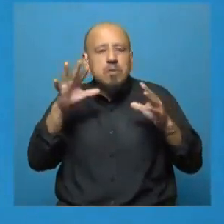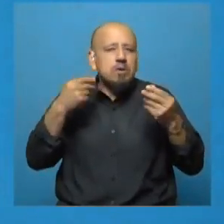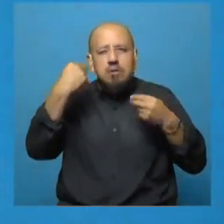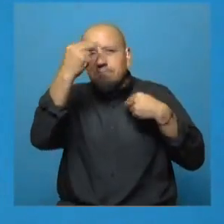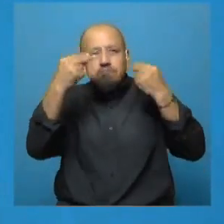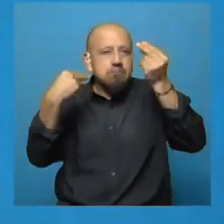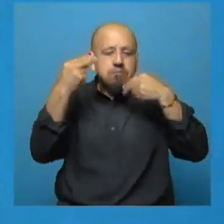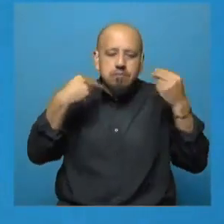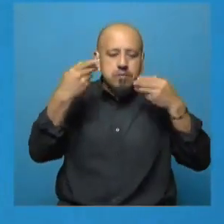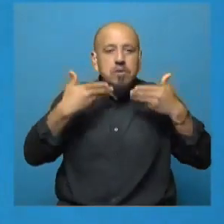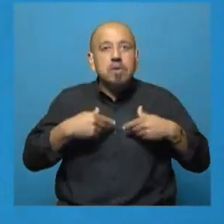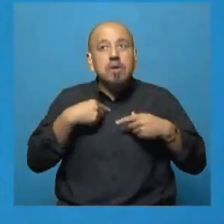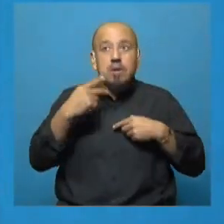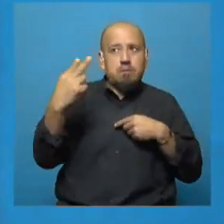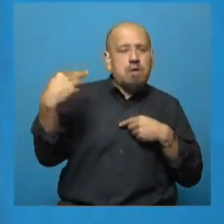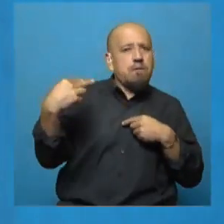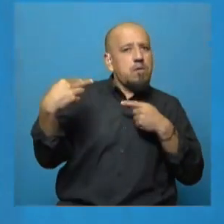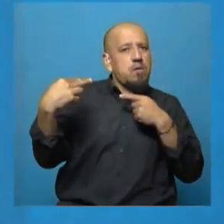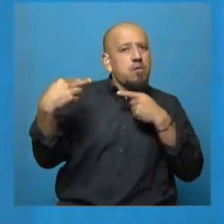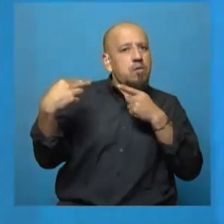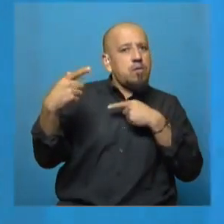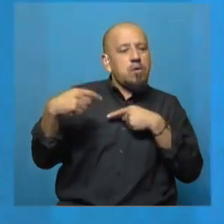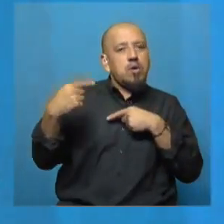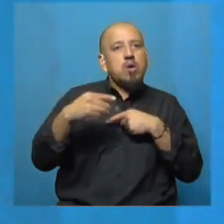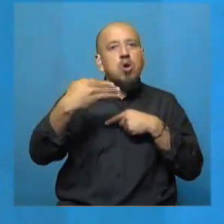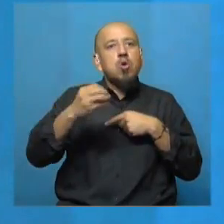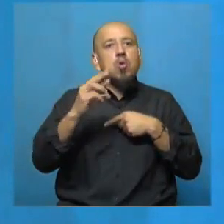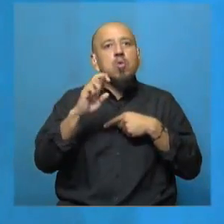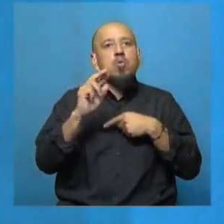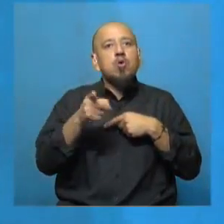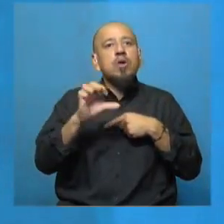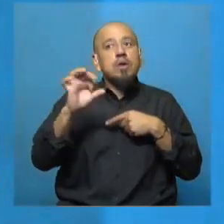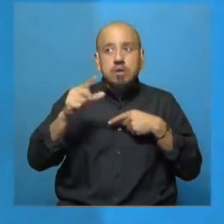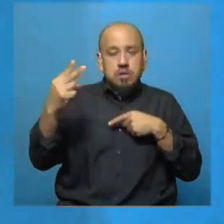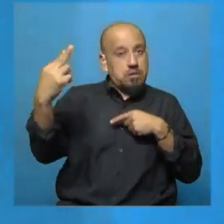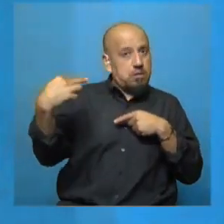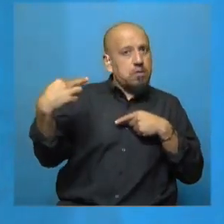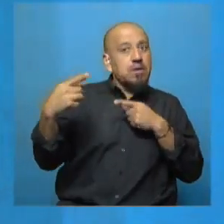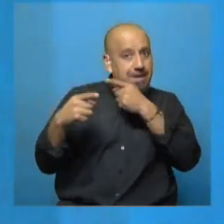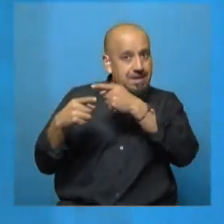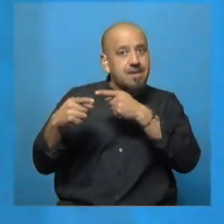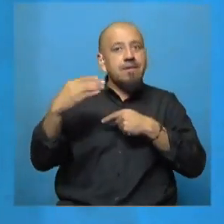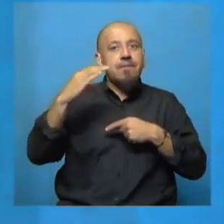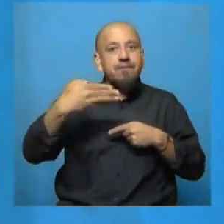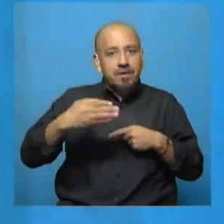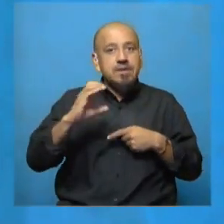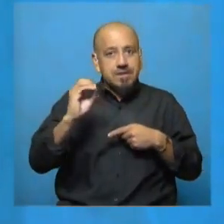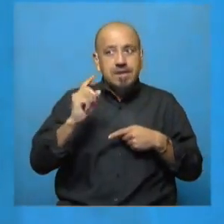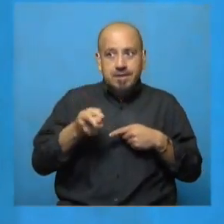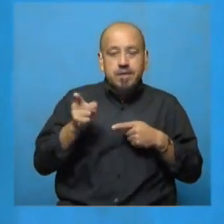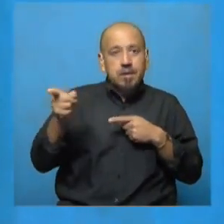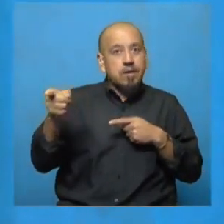disfrazado y ahí me vio a alguien este Omar Borges que era parte la bcg y este a su vez